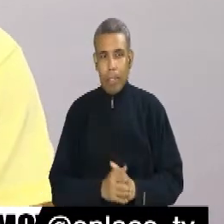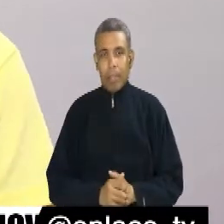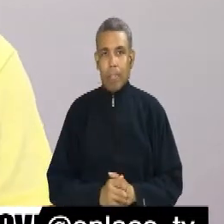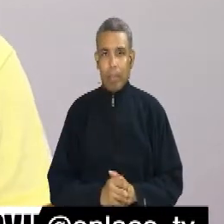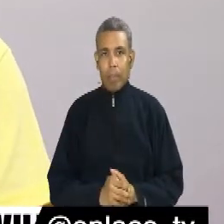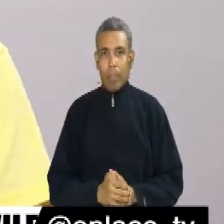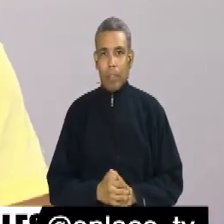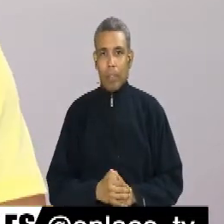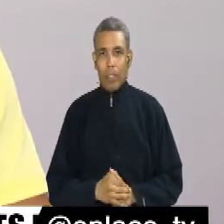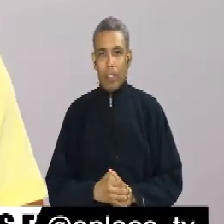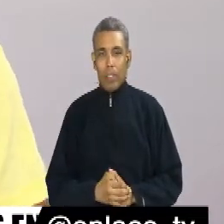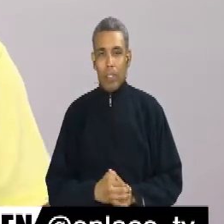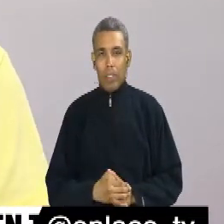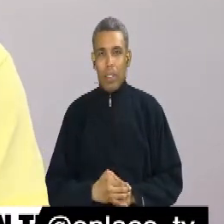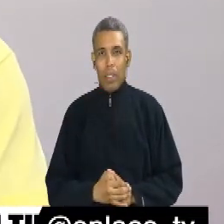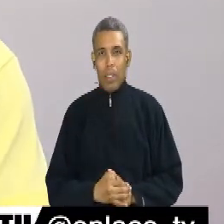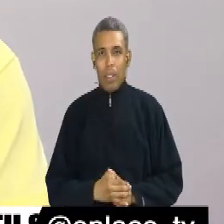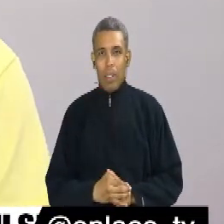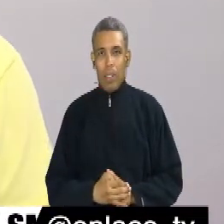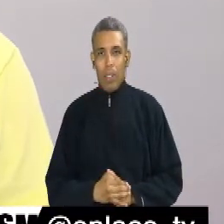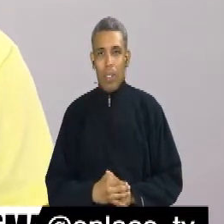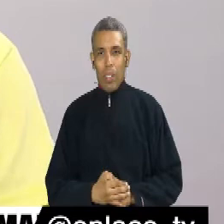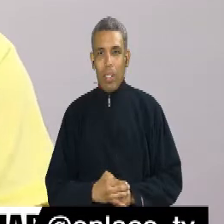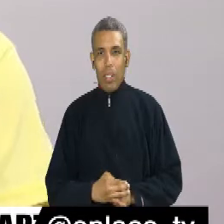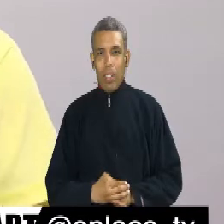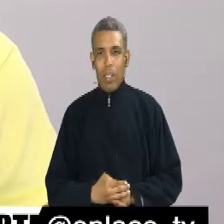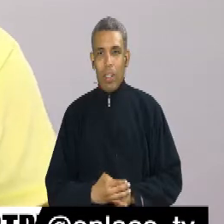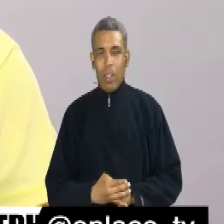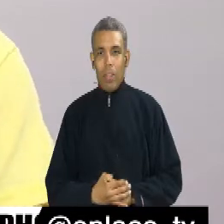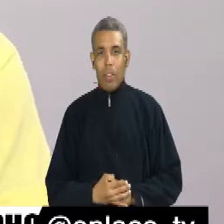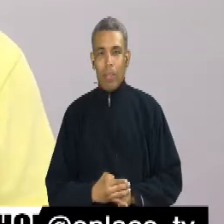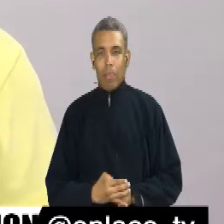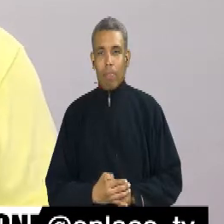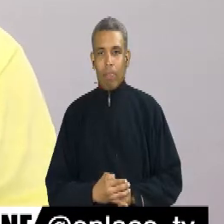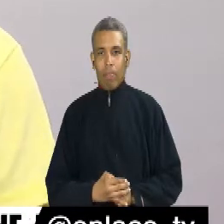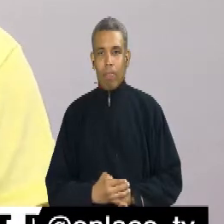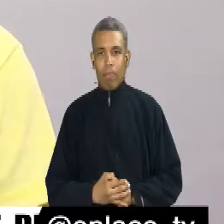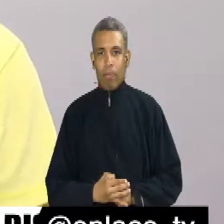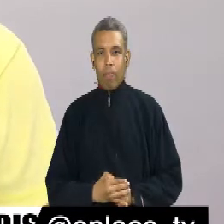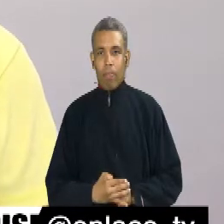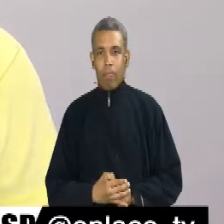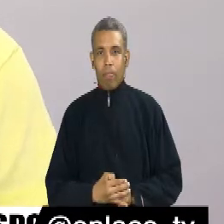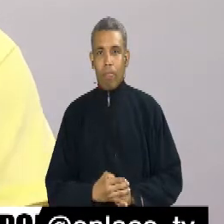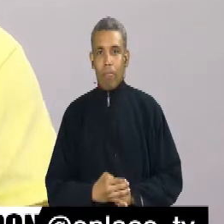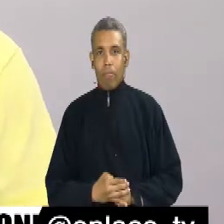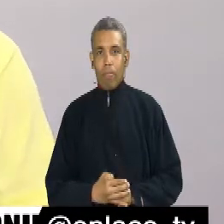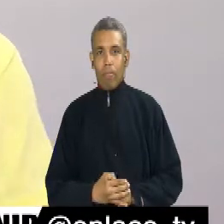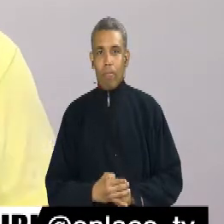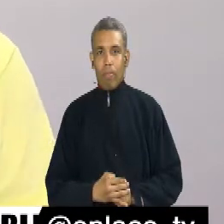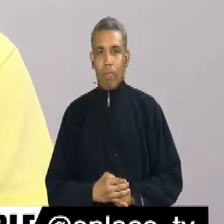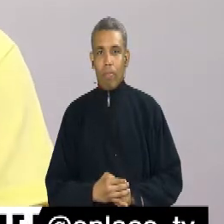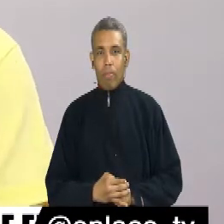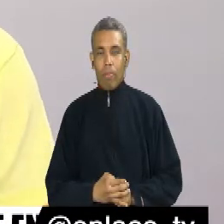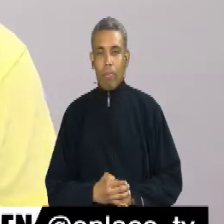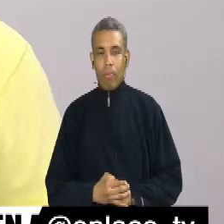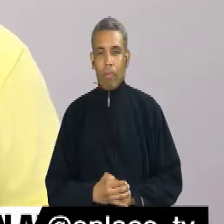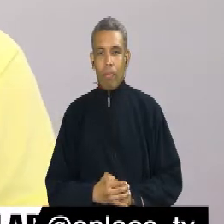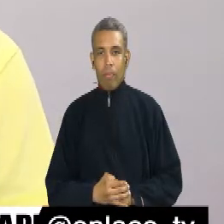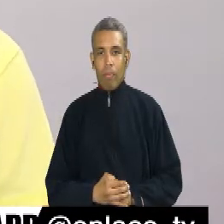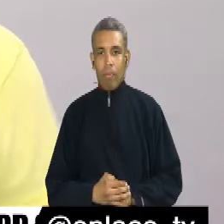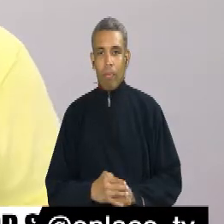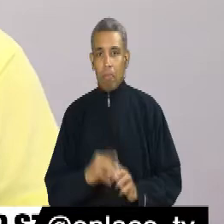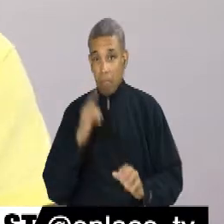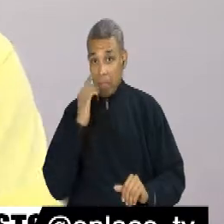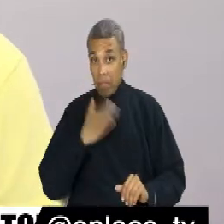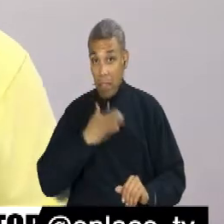el campeonato de la Copa Colombia Nacional de Canotaje. Es el evento más importante del país, ya que es el evento con mayor trayectoria a nivel